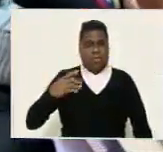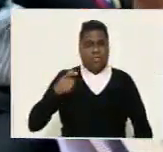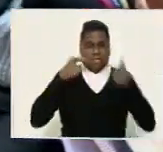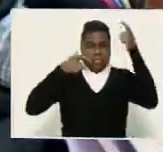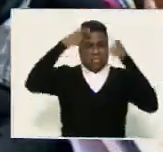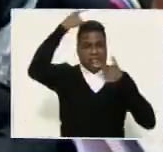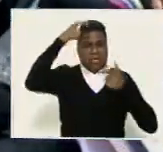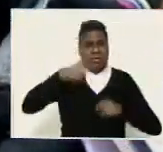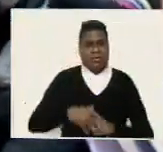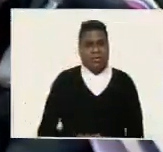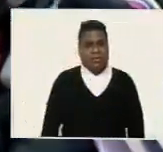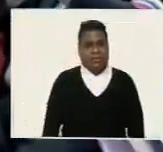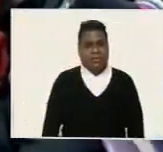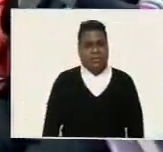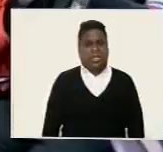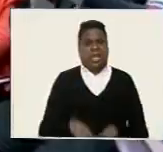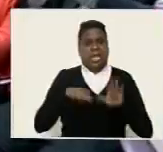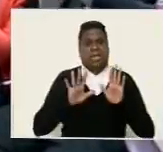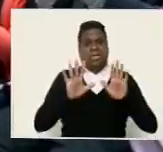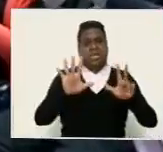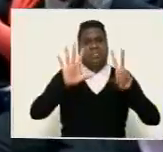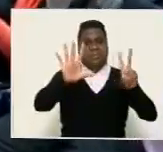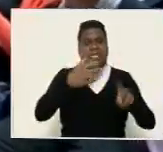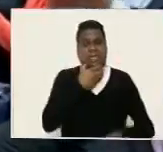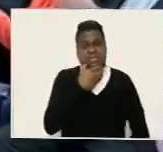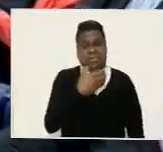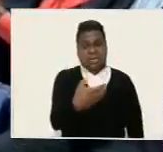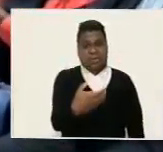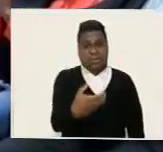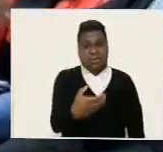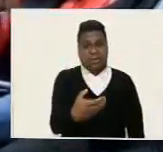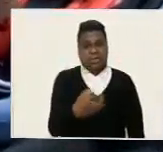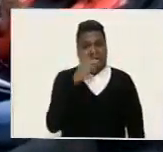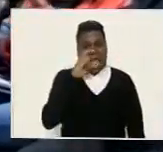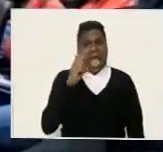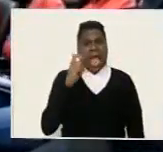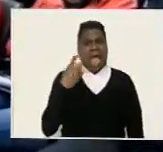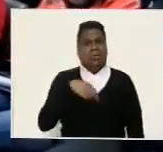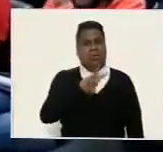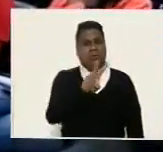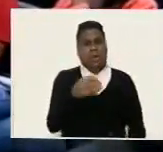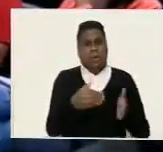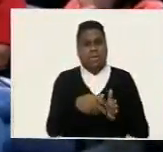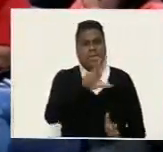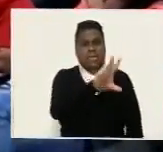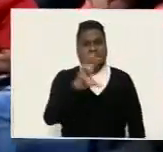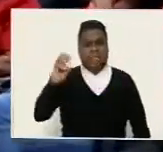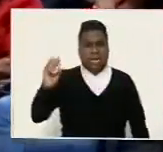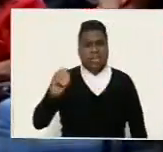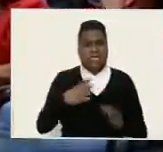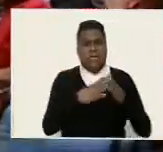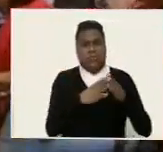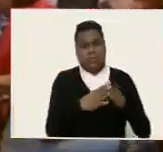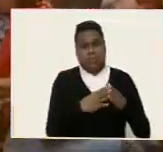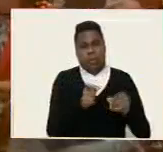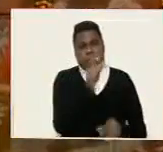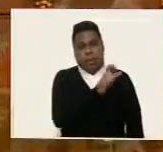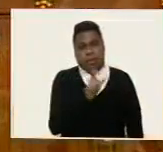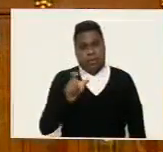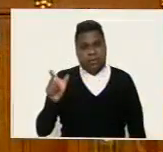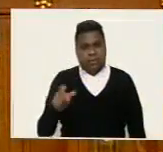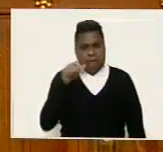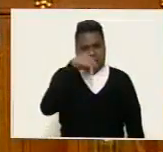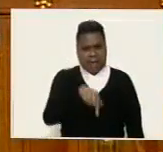Frías, es que el 17 de diciembre del año 2030, todos los que estamos